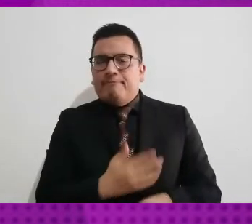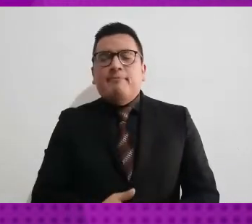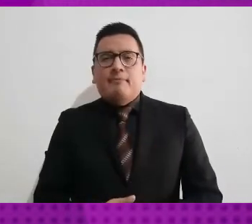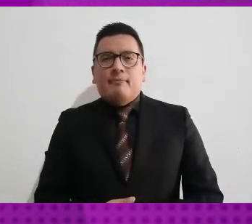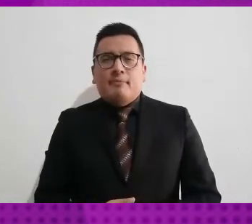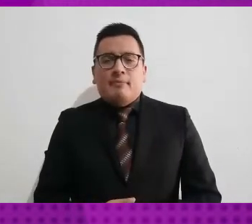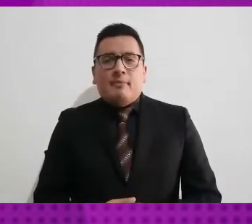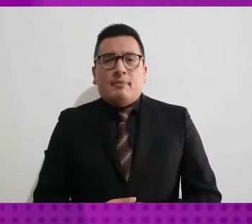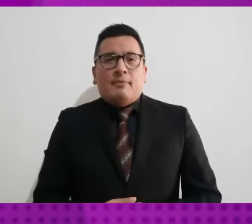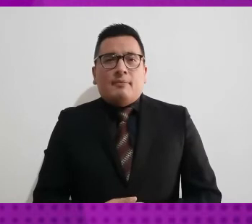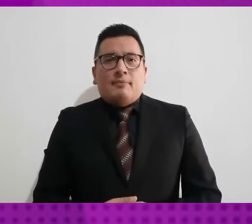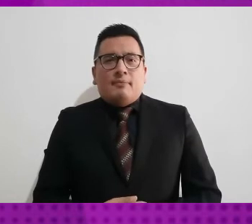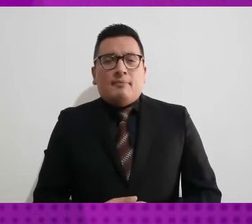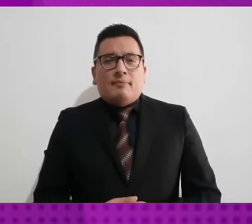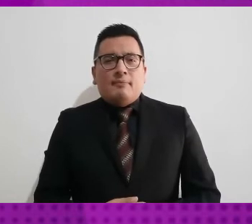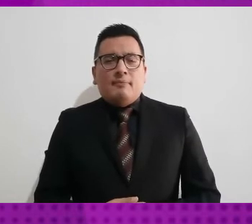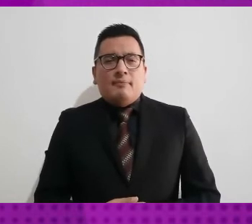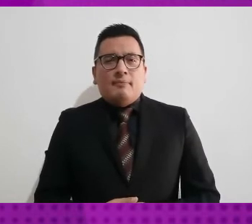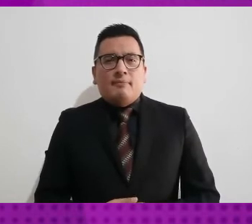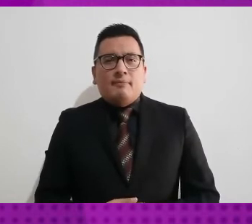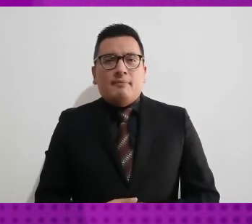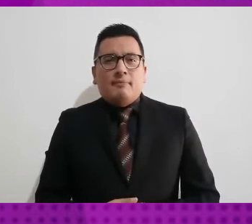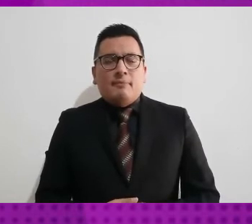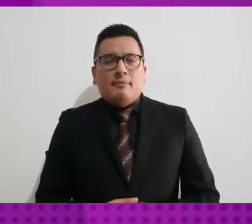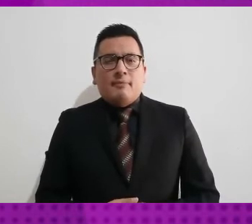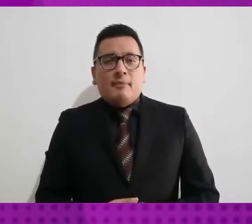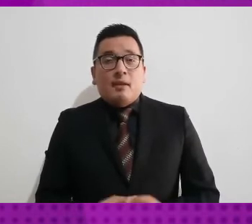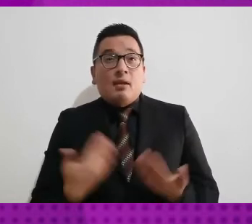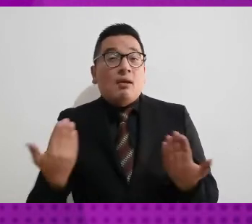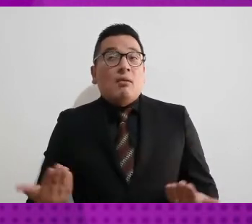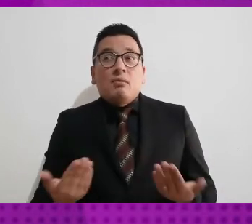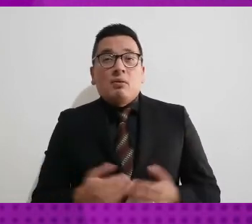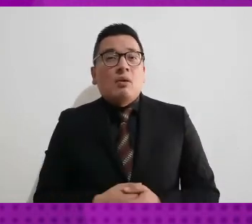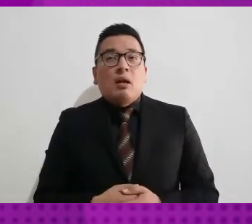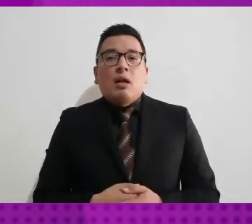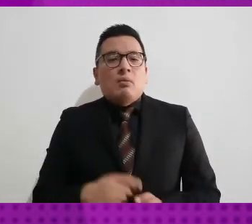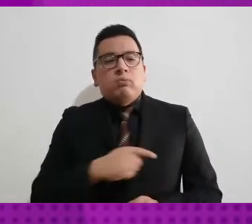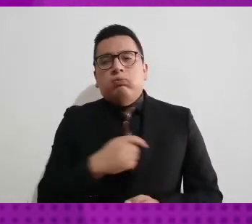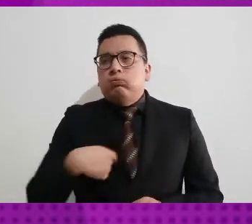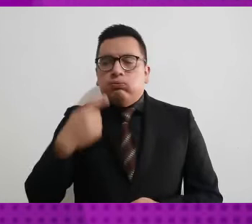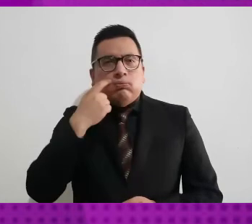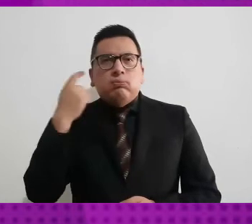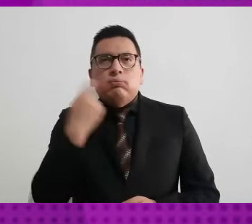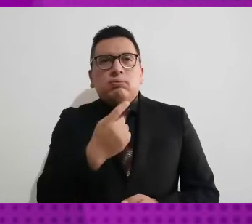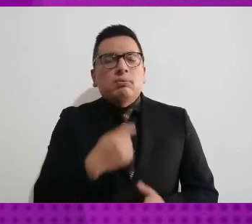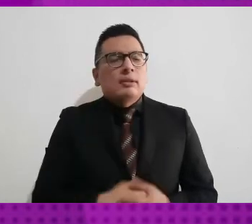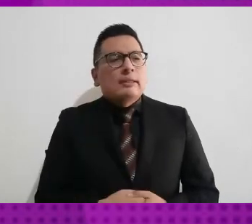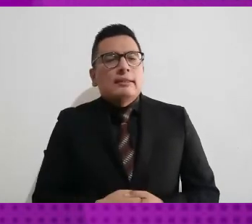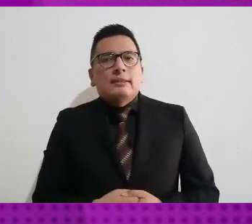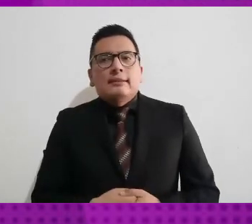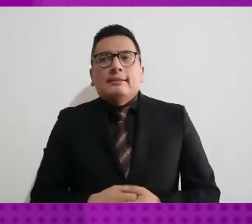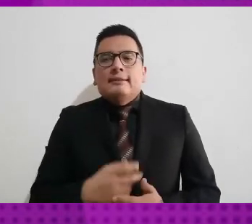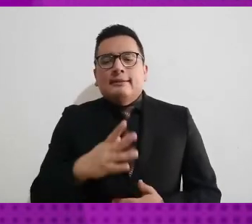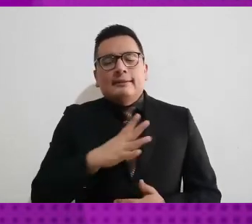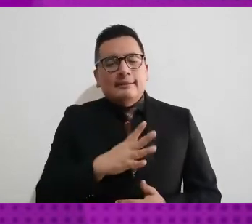disciplinarios. Pero eso lo que ha venido generando es consolidando el nivel